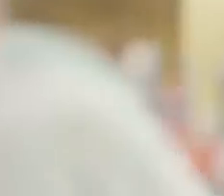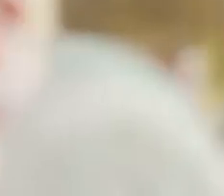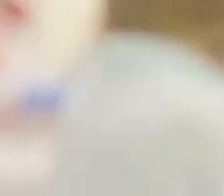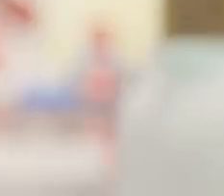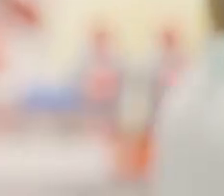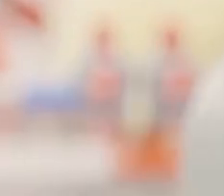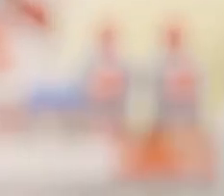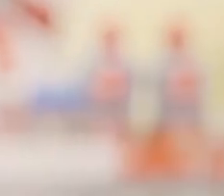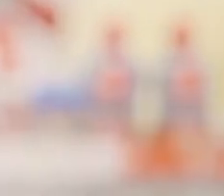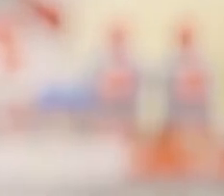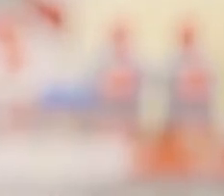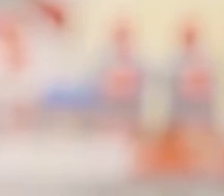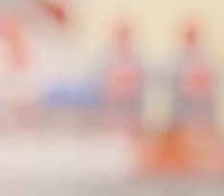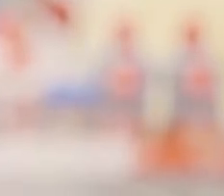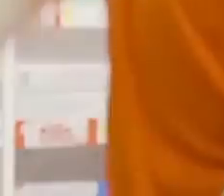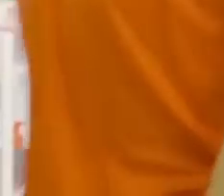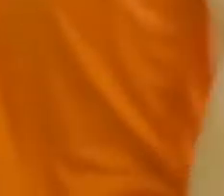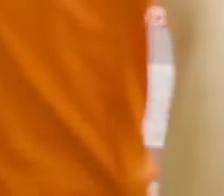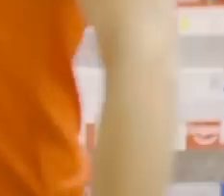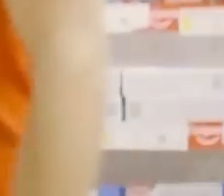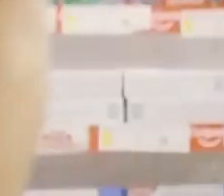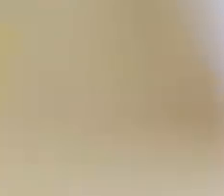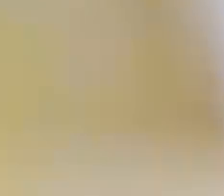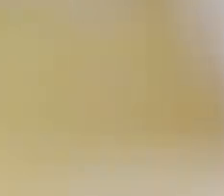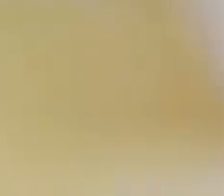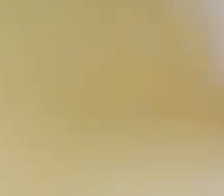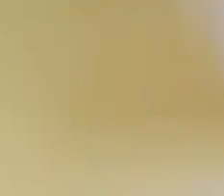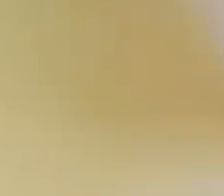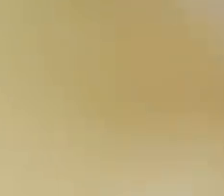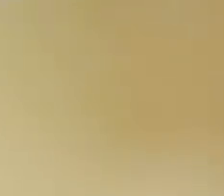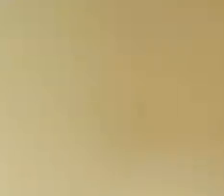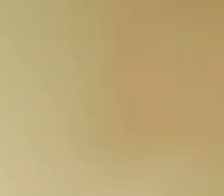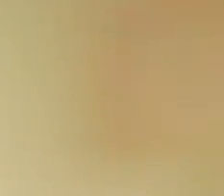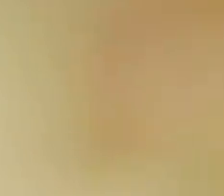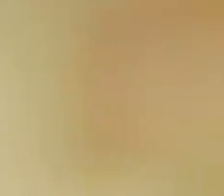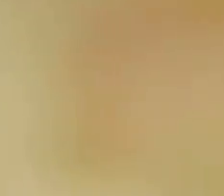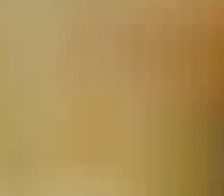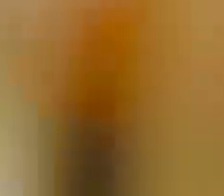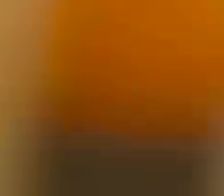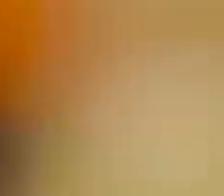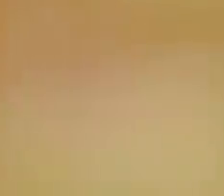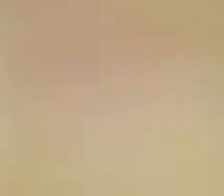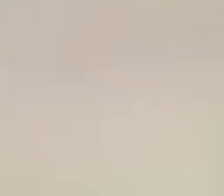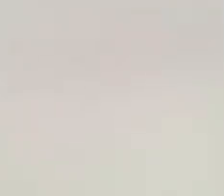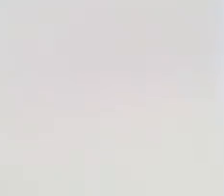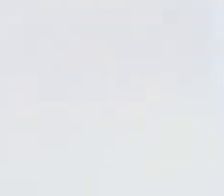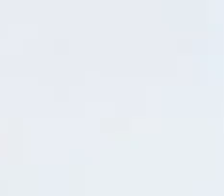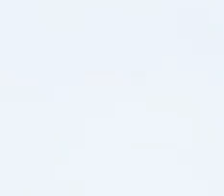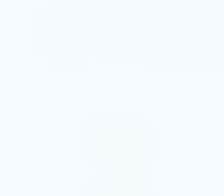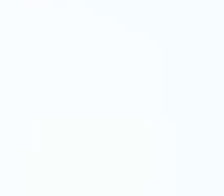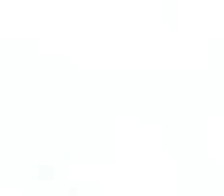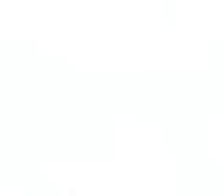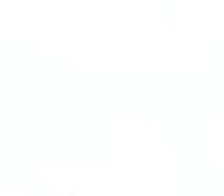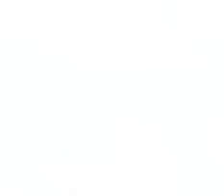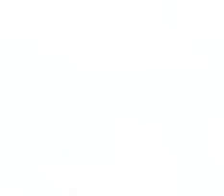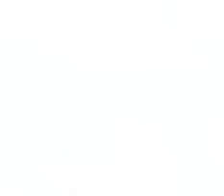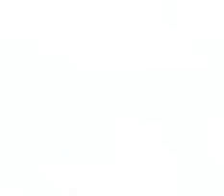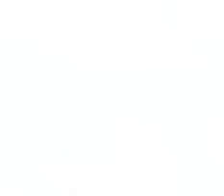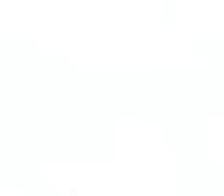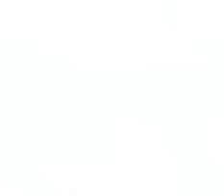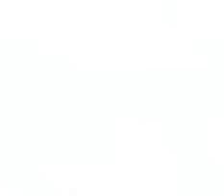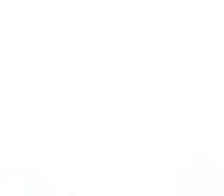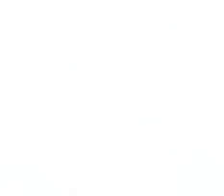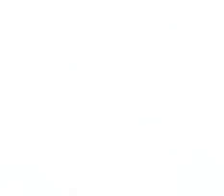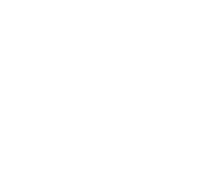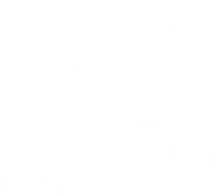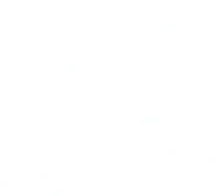Te cuidas vos, ganamos todos. Macromercado. Cuanto más compras, menos pagás. Macromercado.